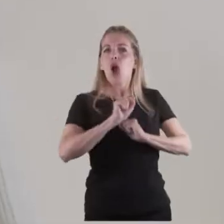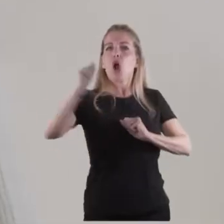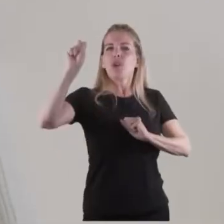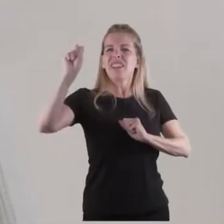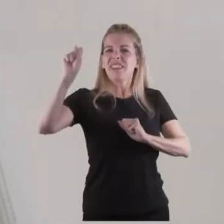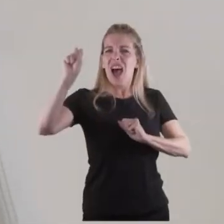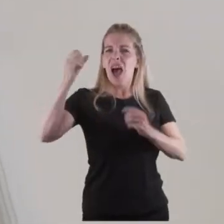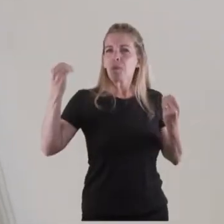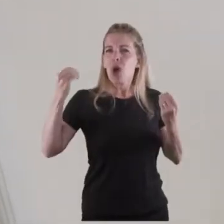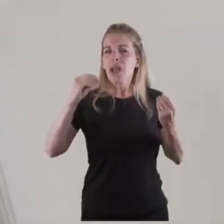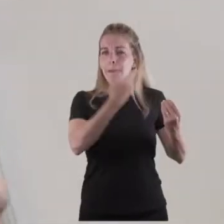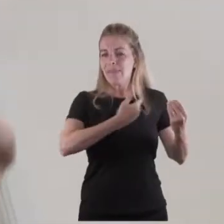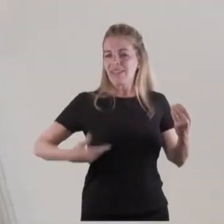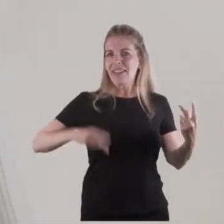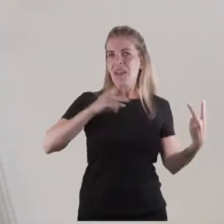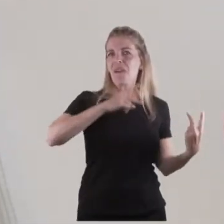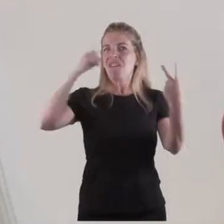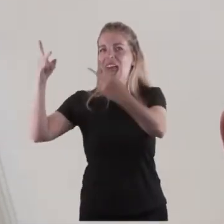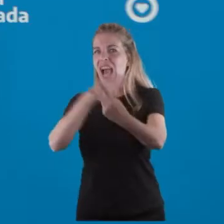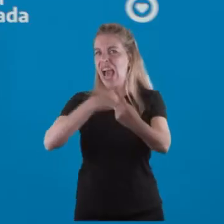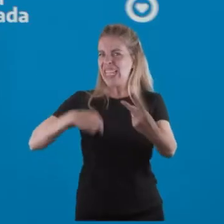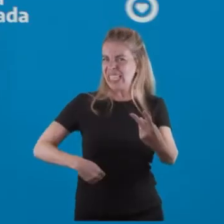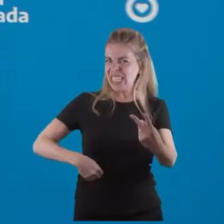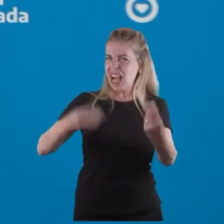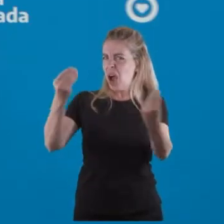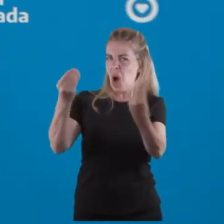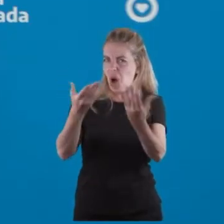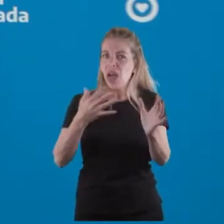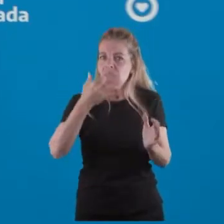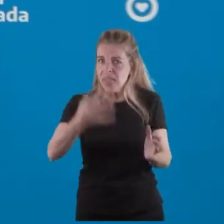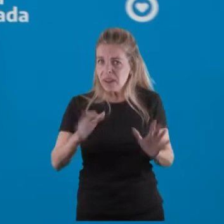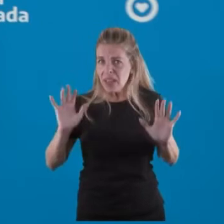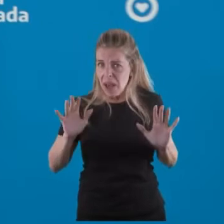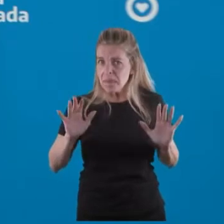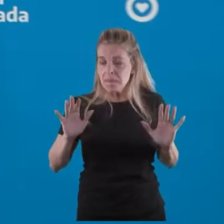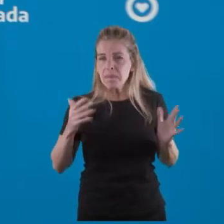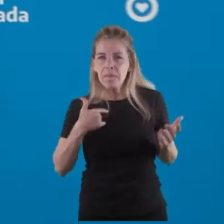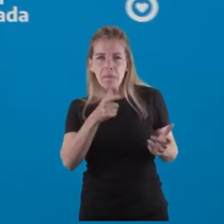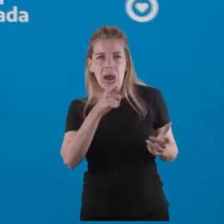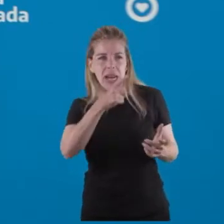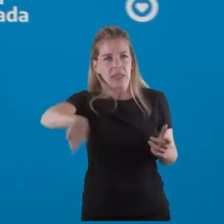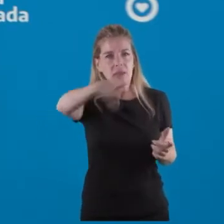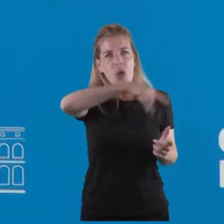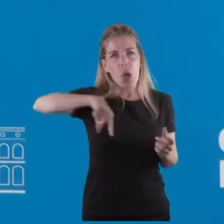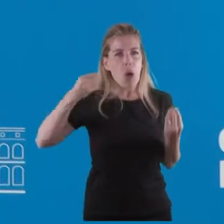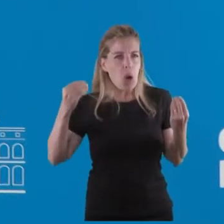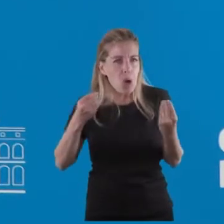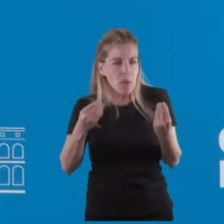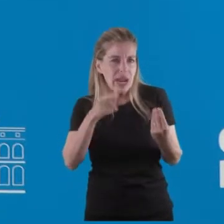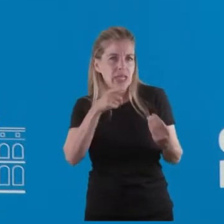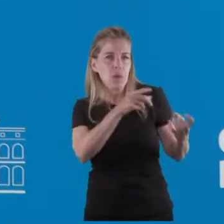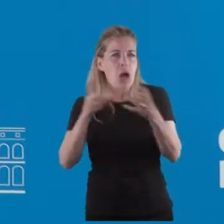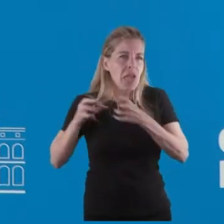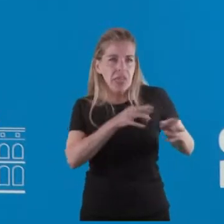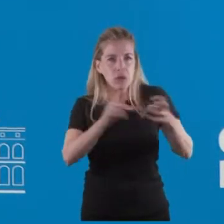y vamos a dejar de ser demócratas el presidente volvió a china a ver de verdad o sea sinceramente siento que están dando un debate de los años 60 adiós